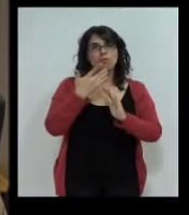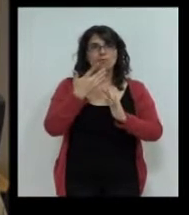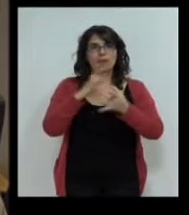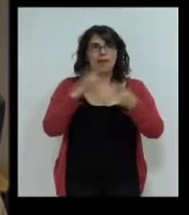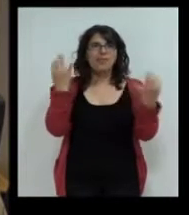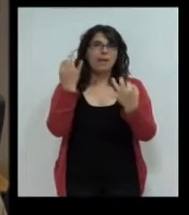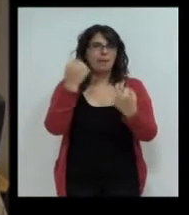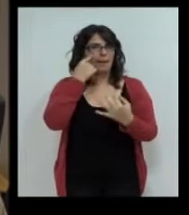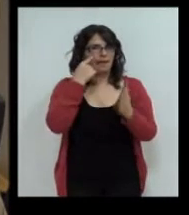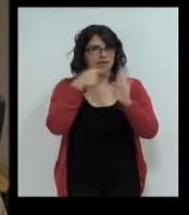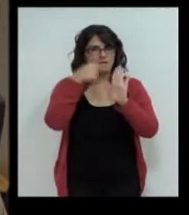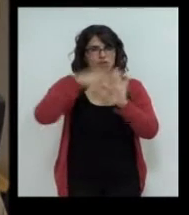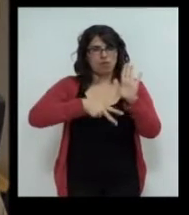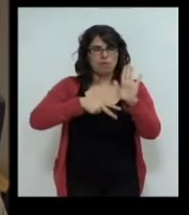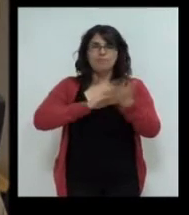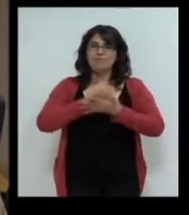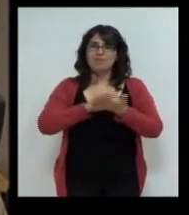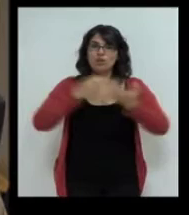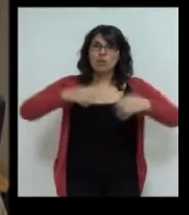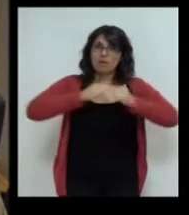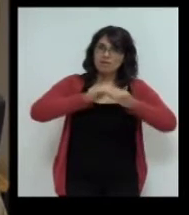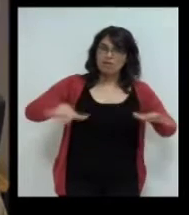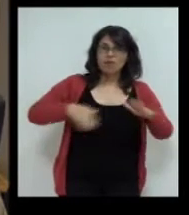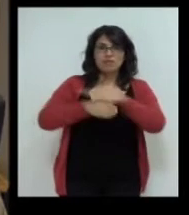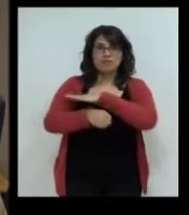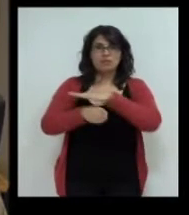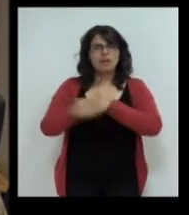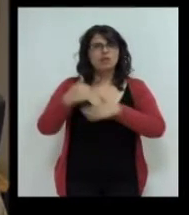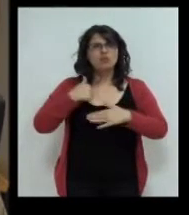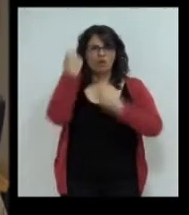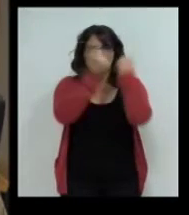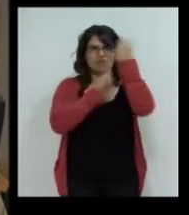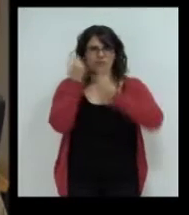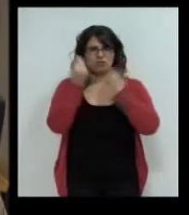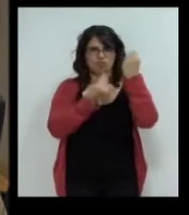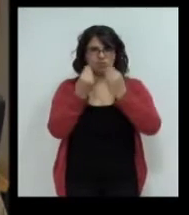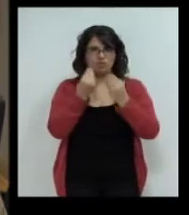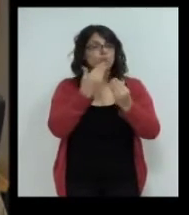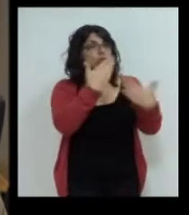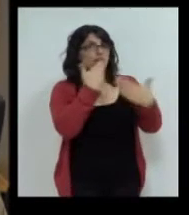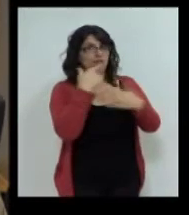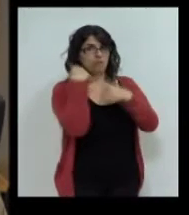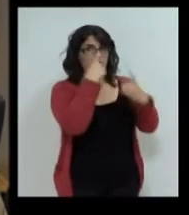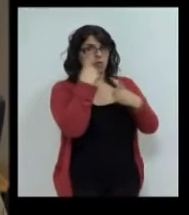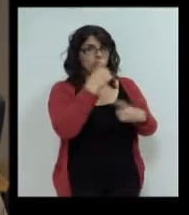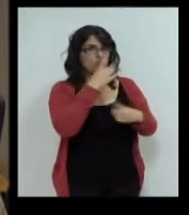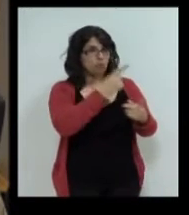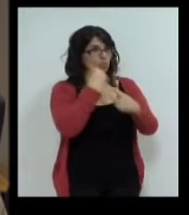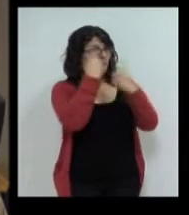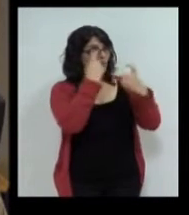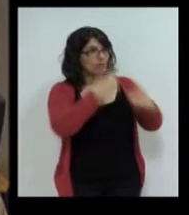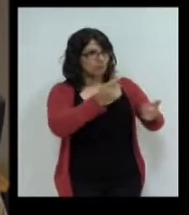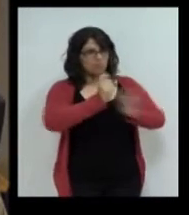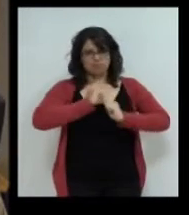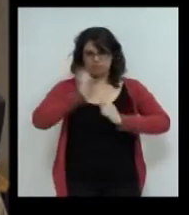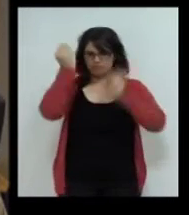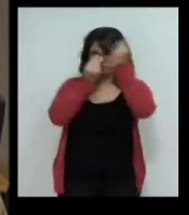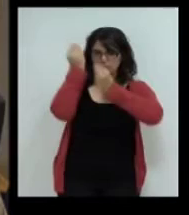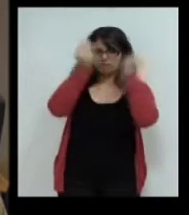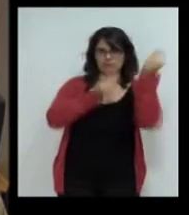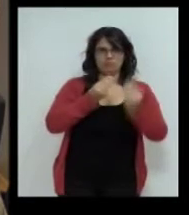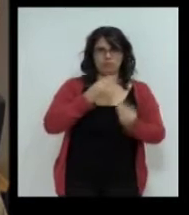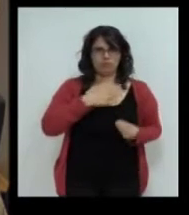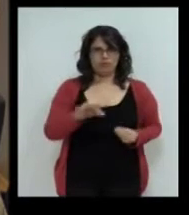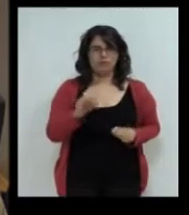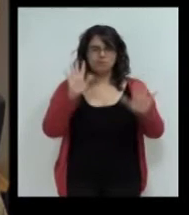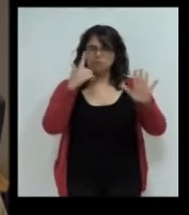de normalización en accesibilidad, yo había hecho una reflexión, gracias por tus preguntas, porque me ayudaron a reflexionar y a orientarlo. Y entonces yo decía,